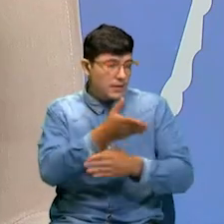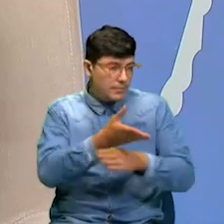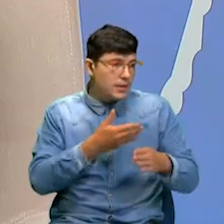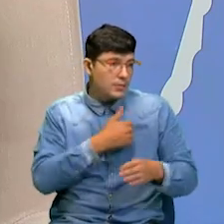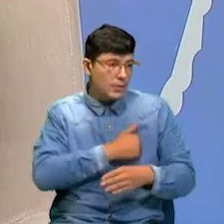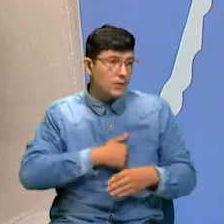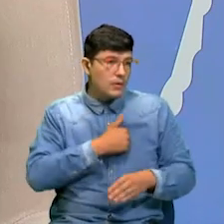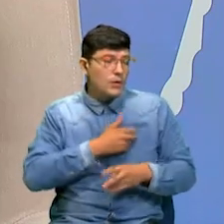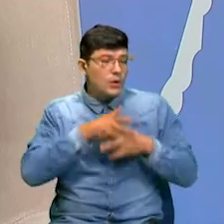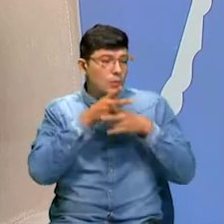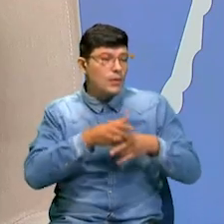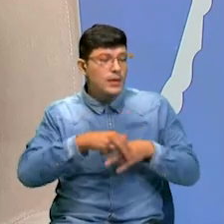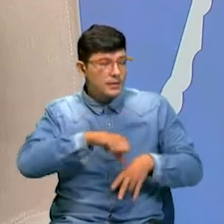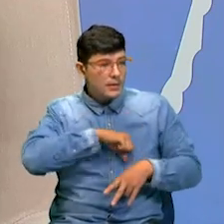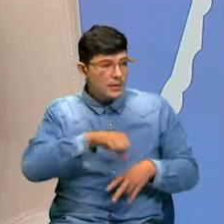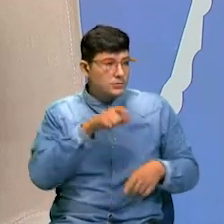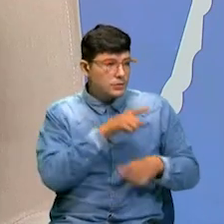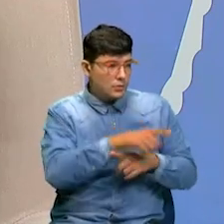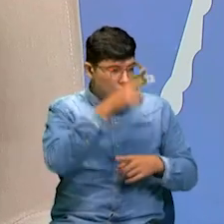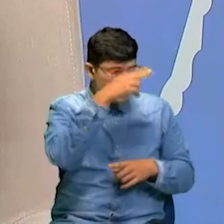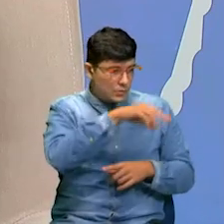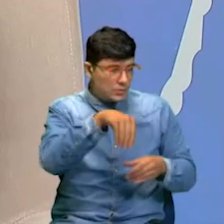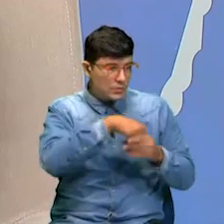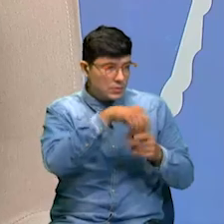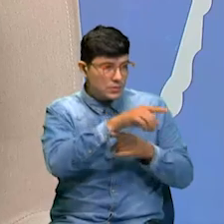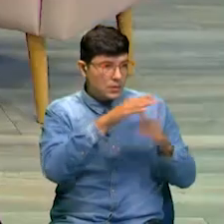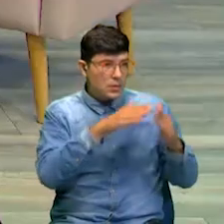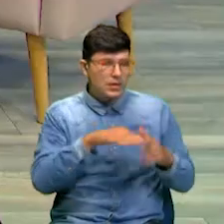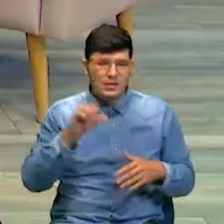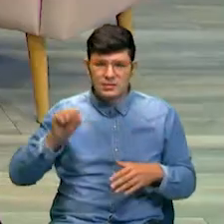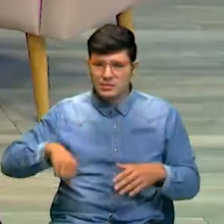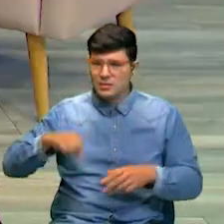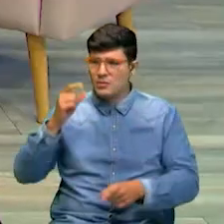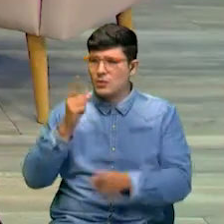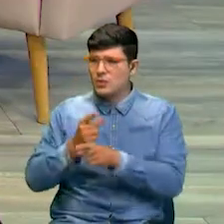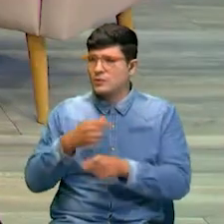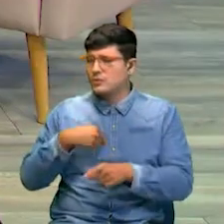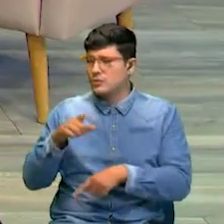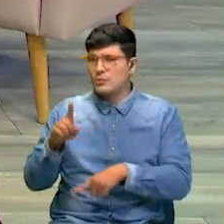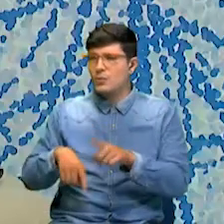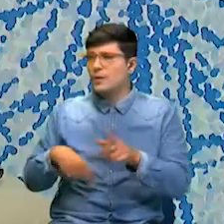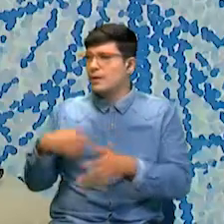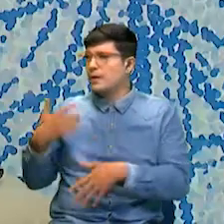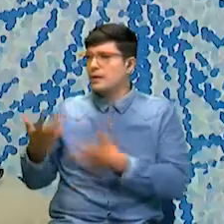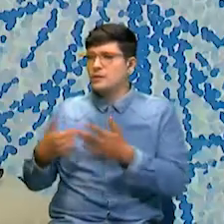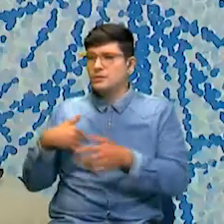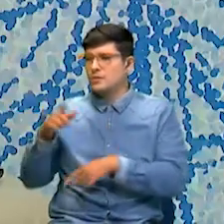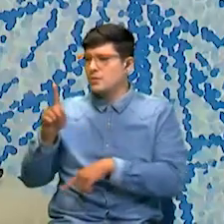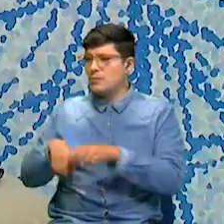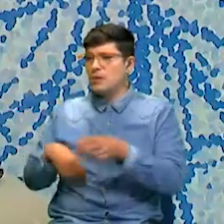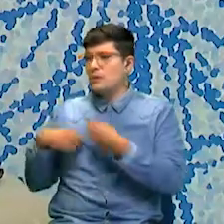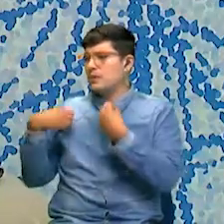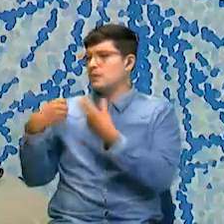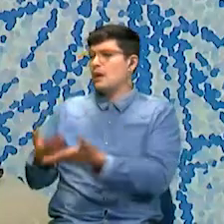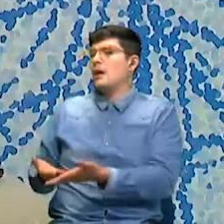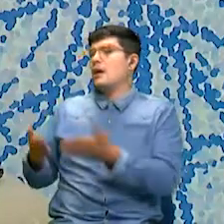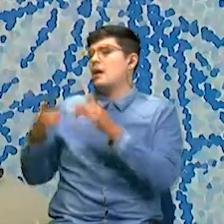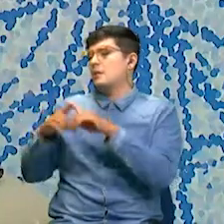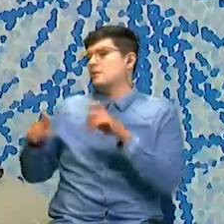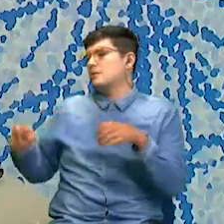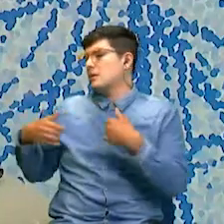está quitando derechos que ellos tienen sobre ese bien. Si es que uno no puede andar, como le digo, uno no puede regalar los bienes